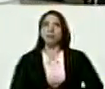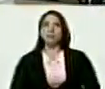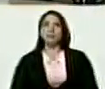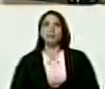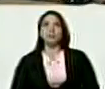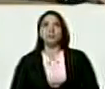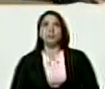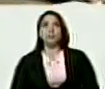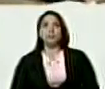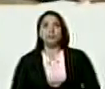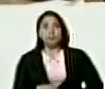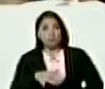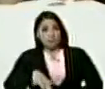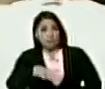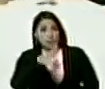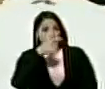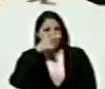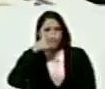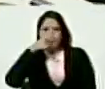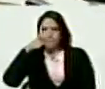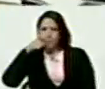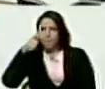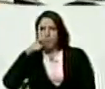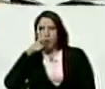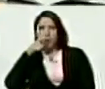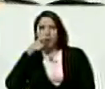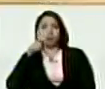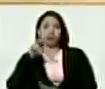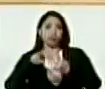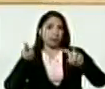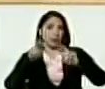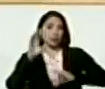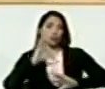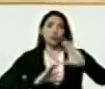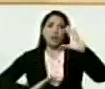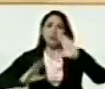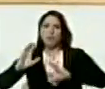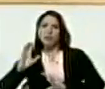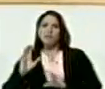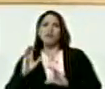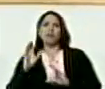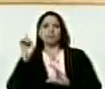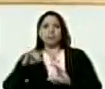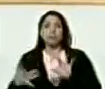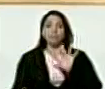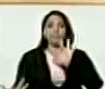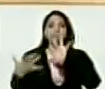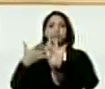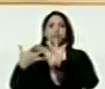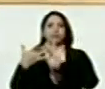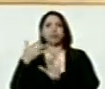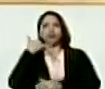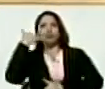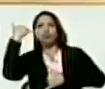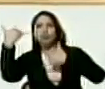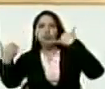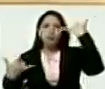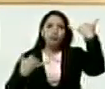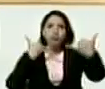de campo y toda la investigación científica a través de enlaces telefónicos,